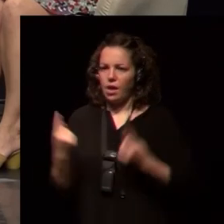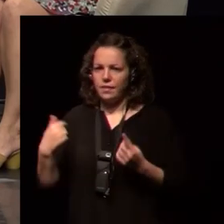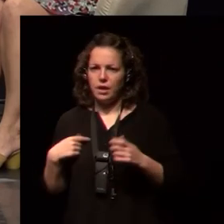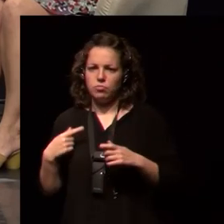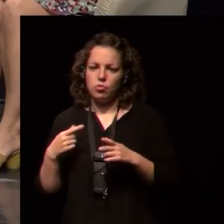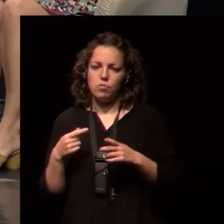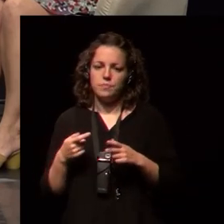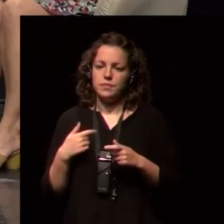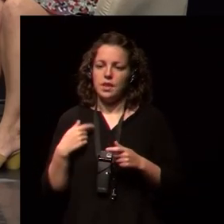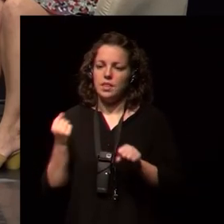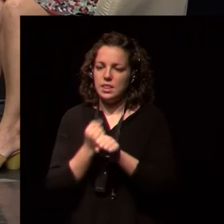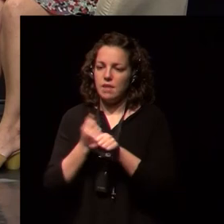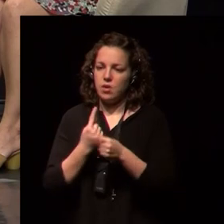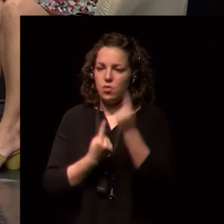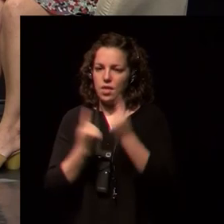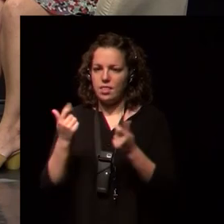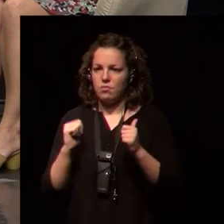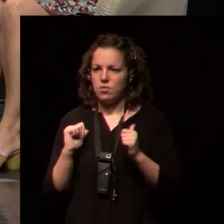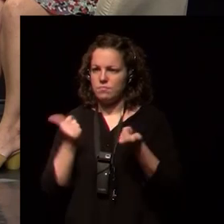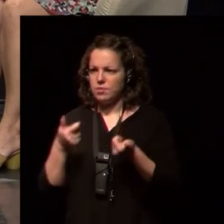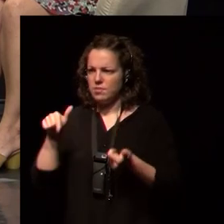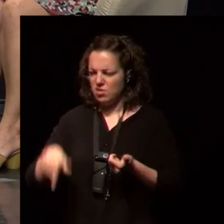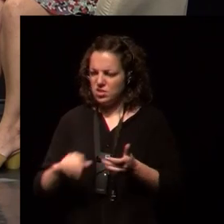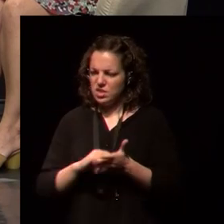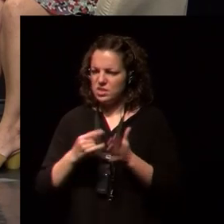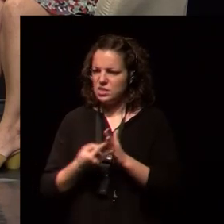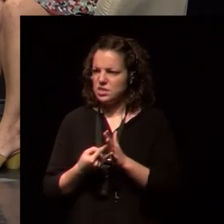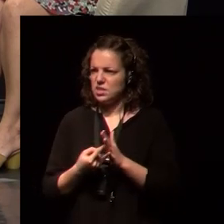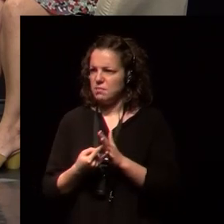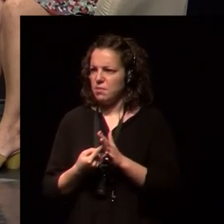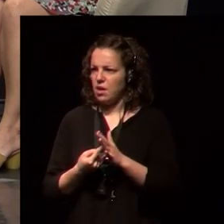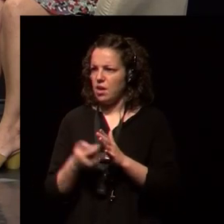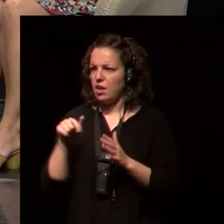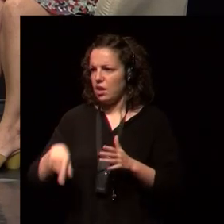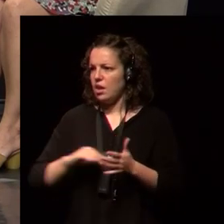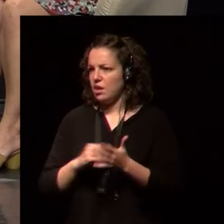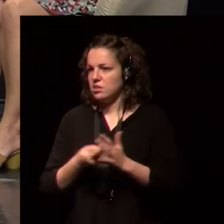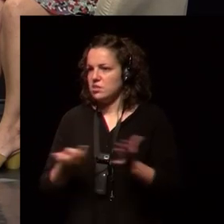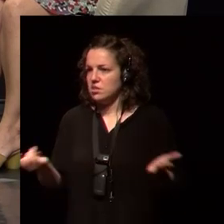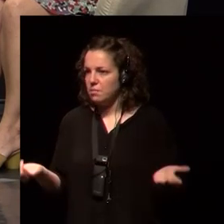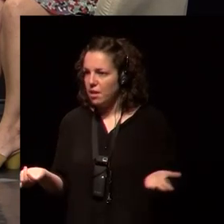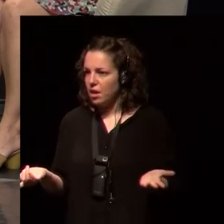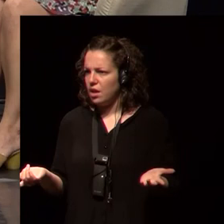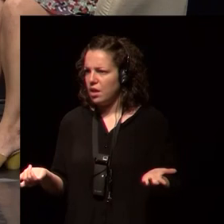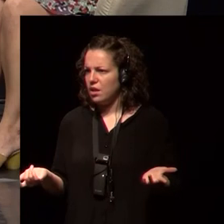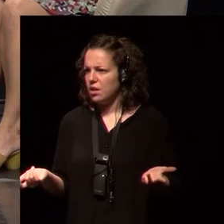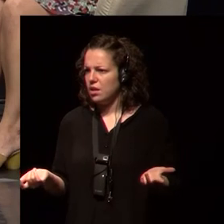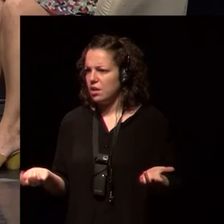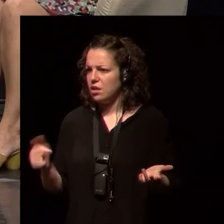evidentemente cada uno está sembrando sus semillas, pero el sistema este da para esto,